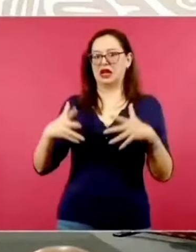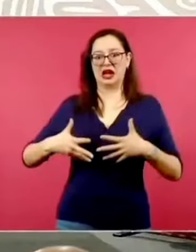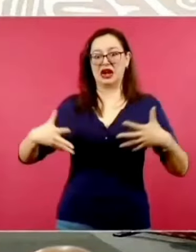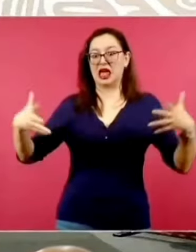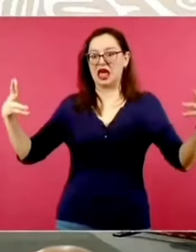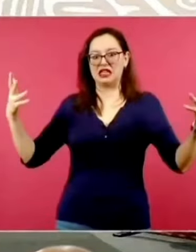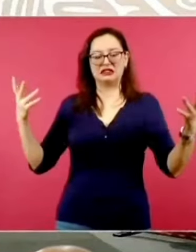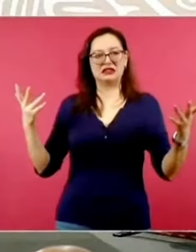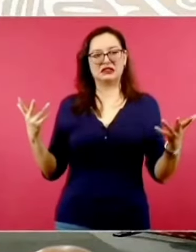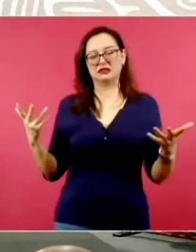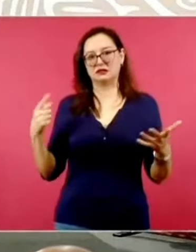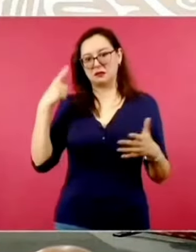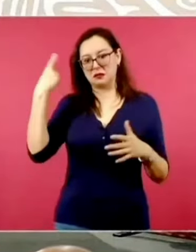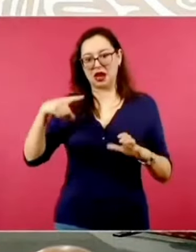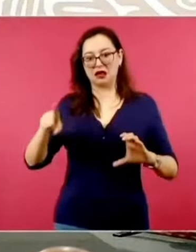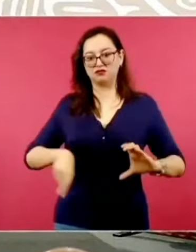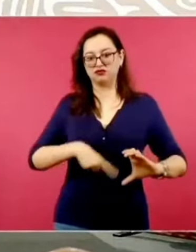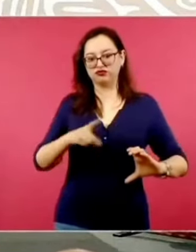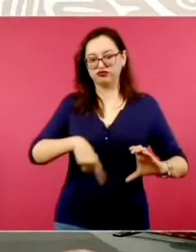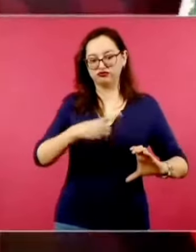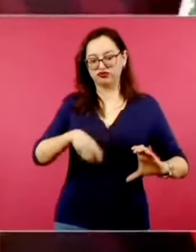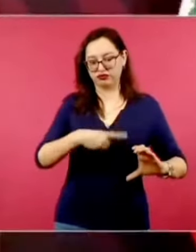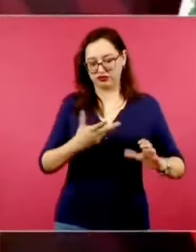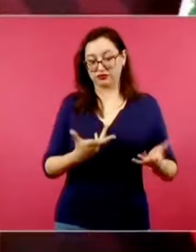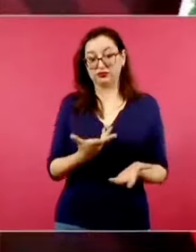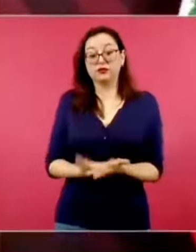la superficie del